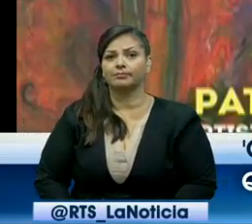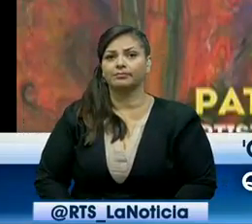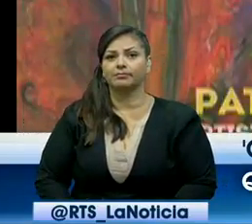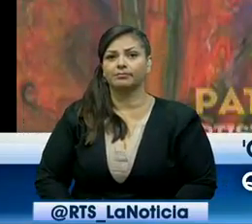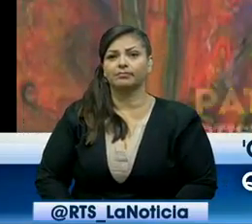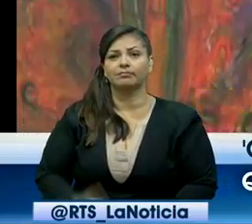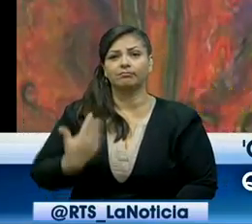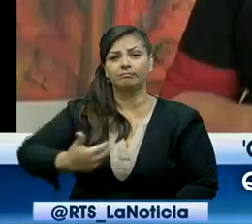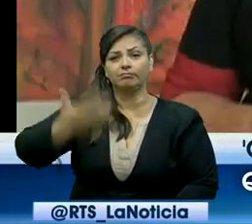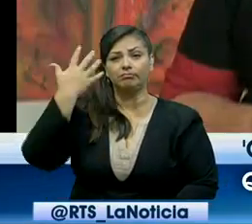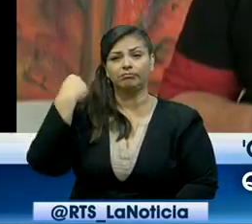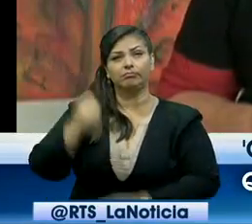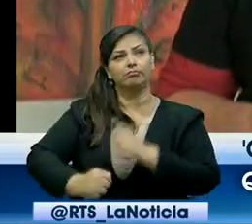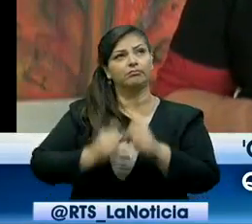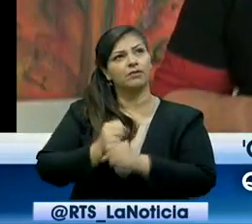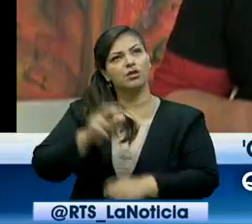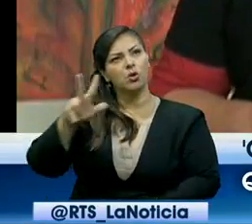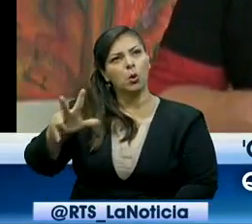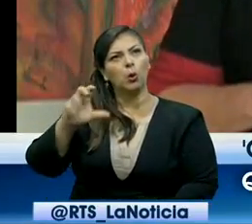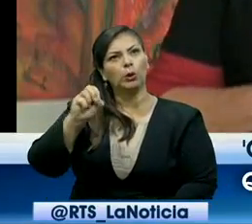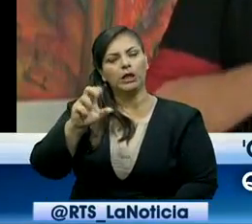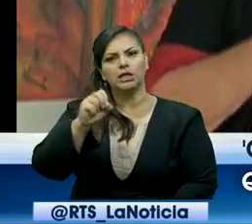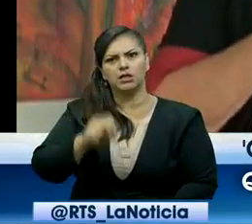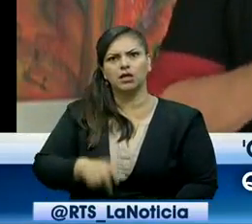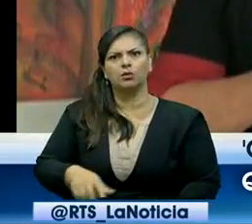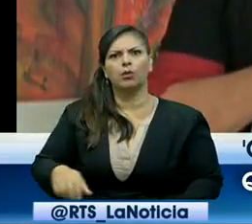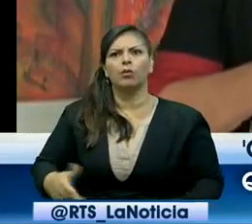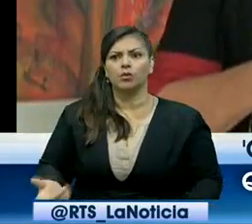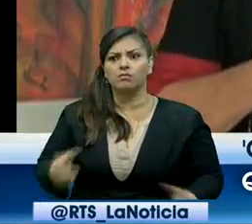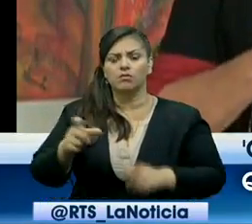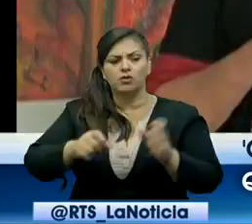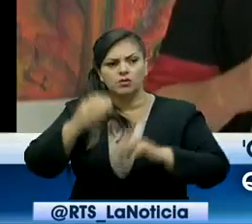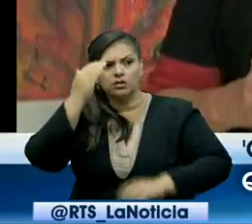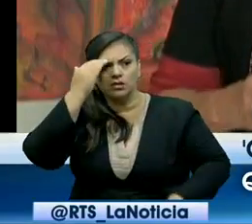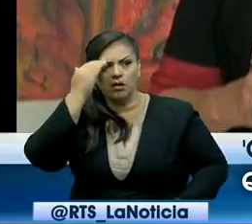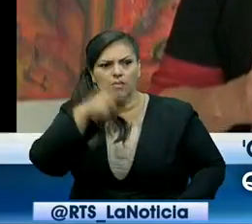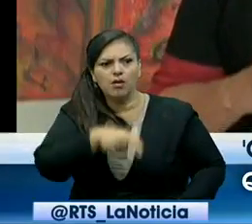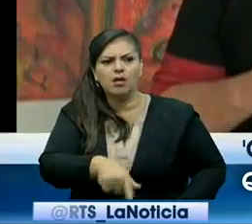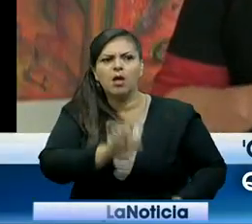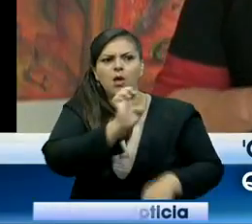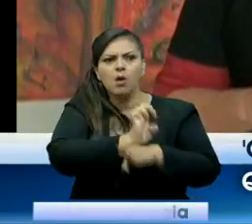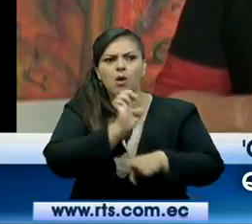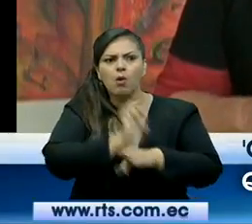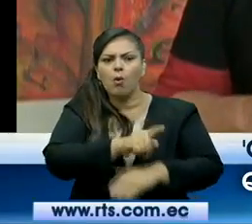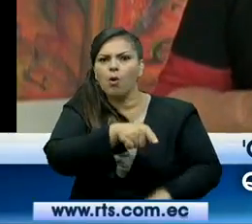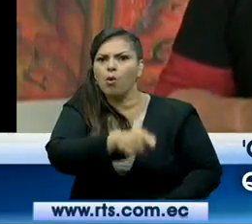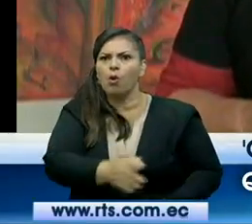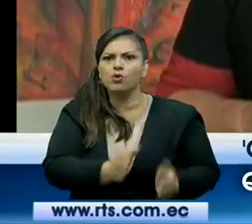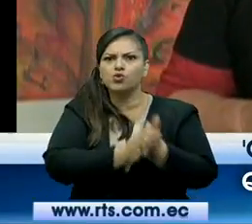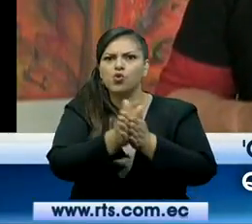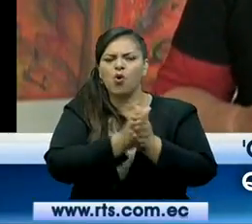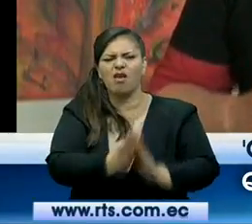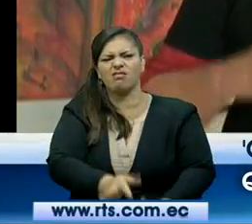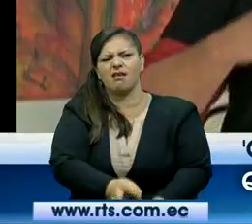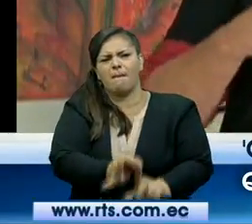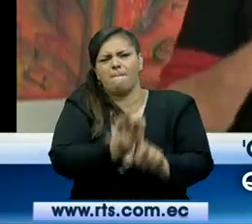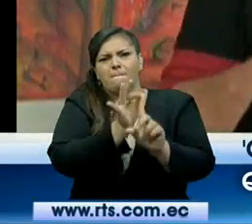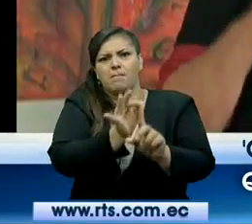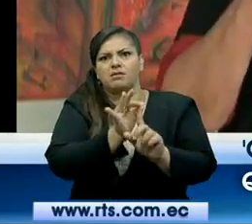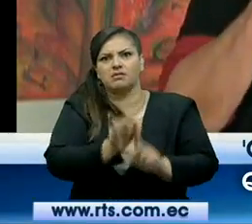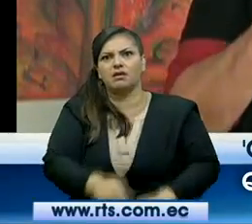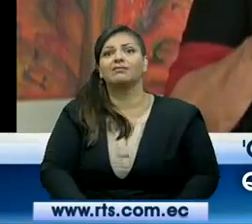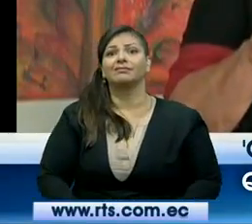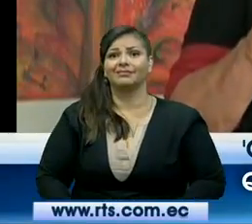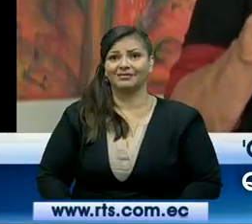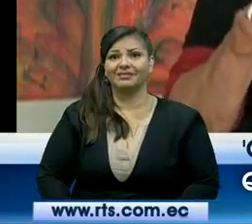unos 300 años en realidad tenemos que buscar esa información sobre el cacao nativo del ecuador sobre los